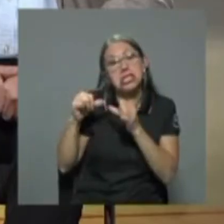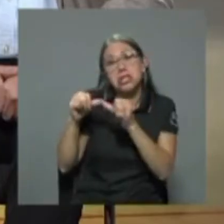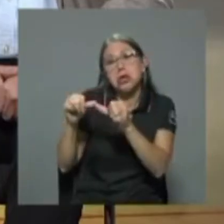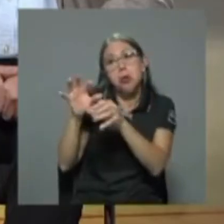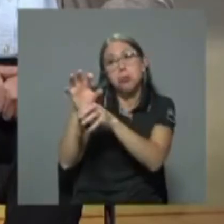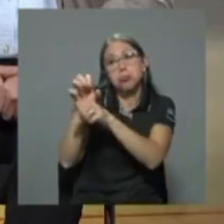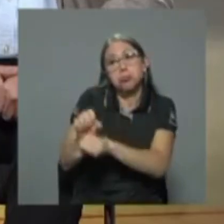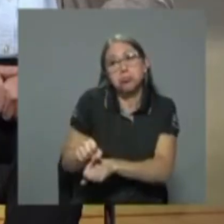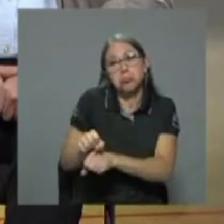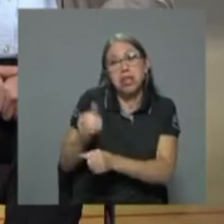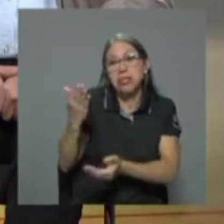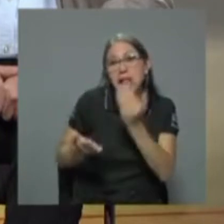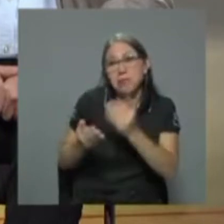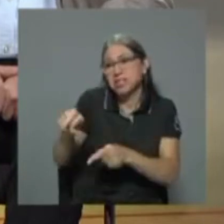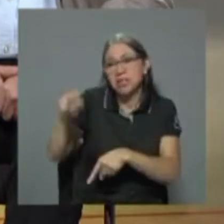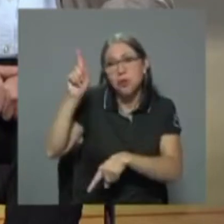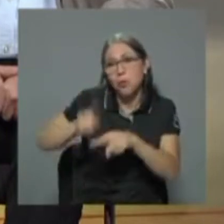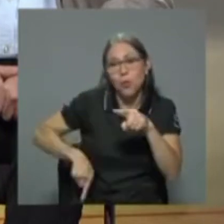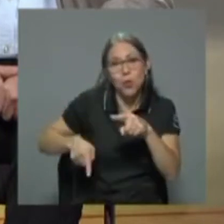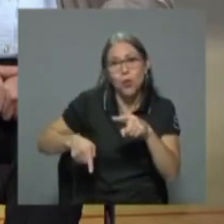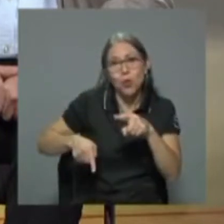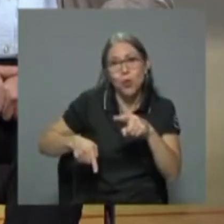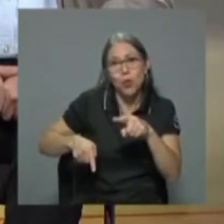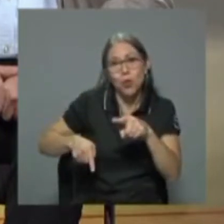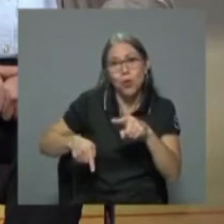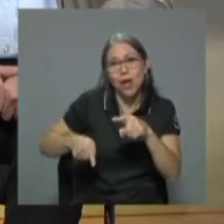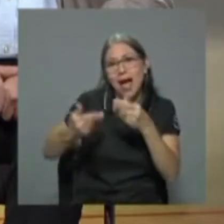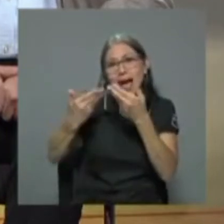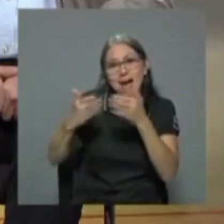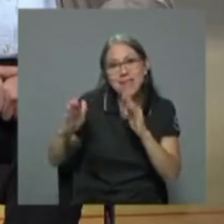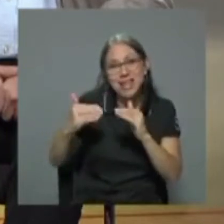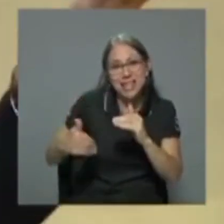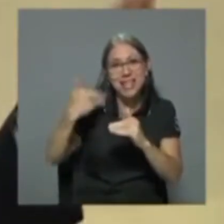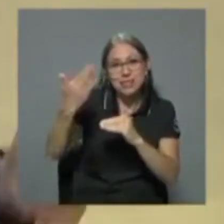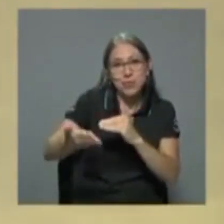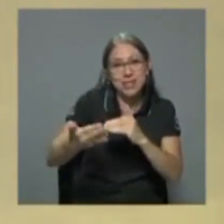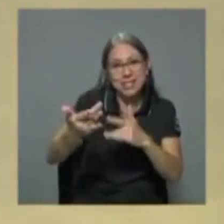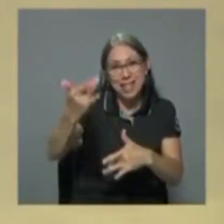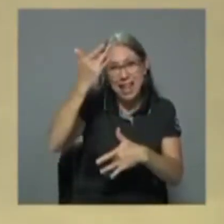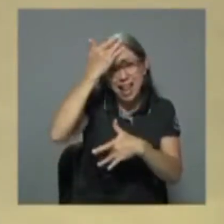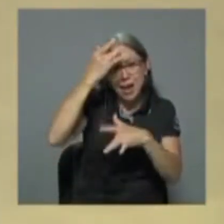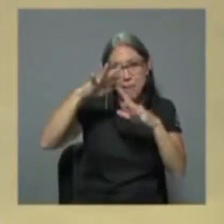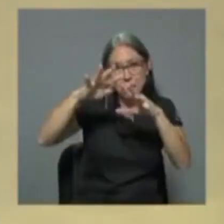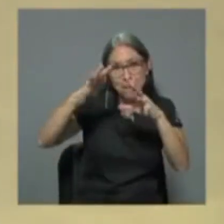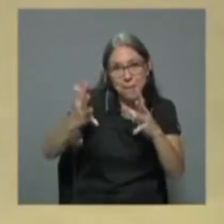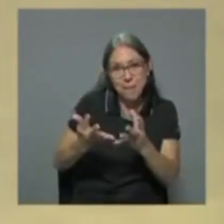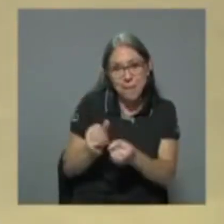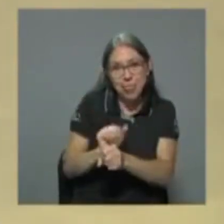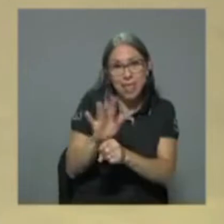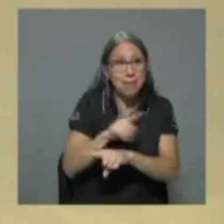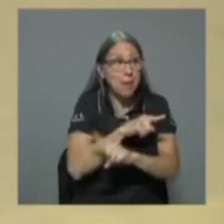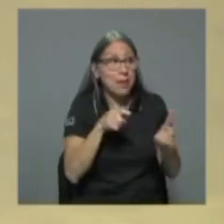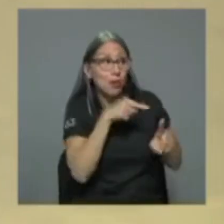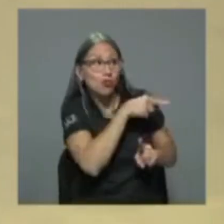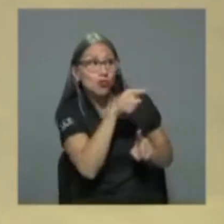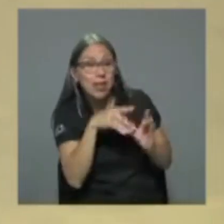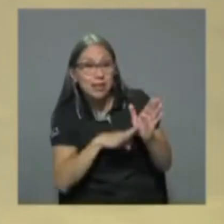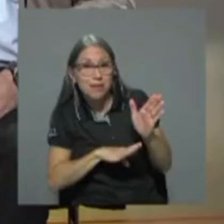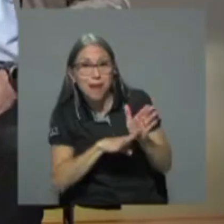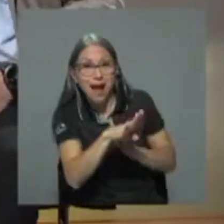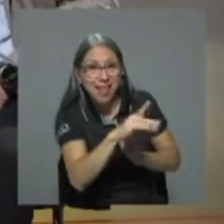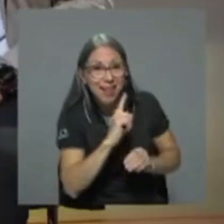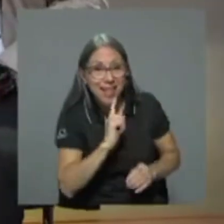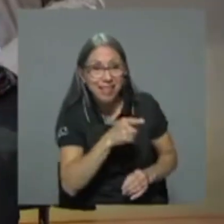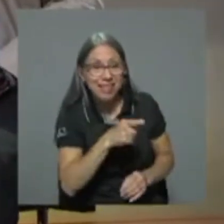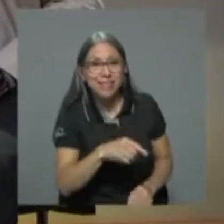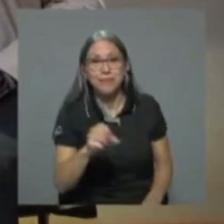tal vez no pudo abrir después de la pandemia. Pero ustedes van adelante, ¿no? Sí, vamos a